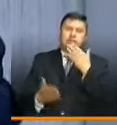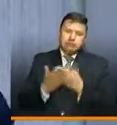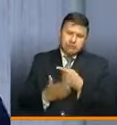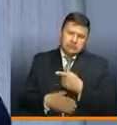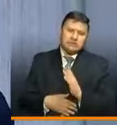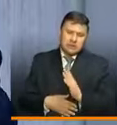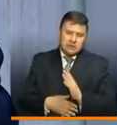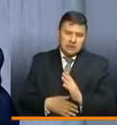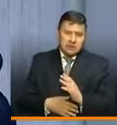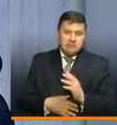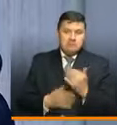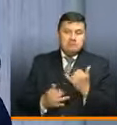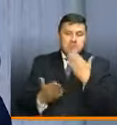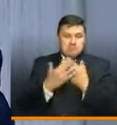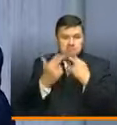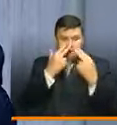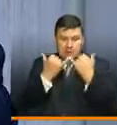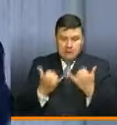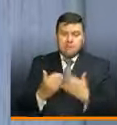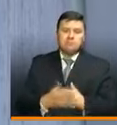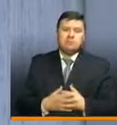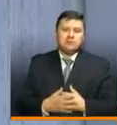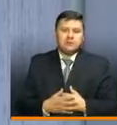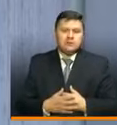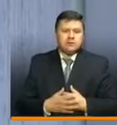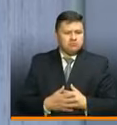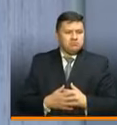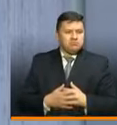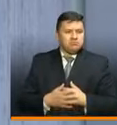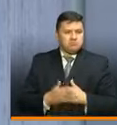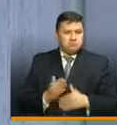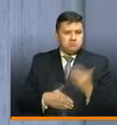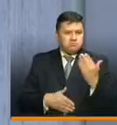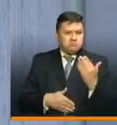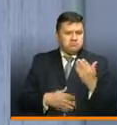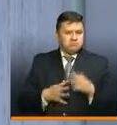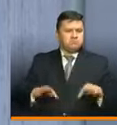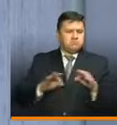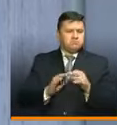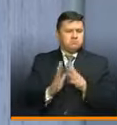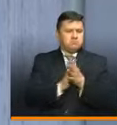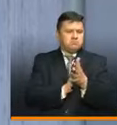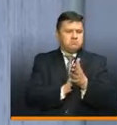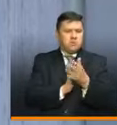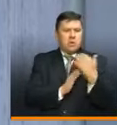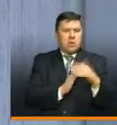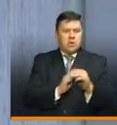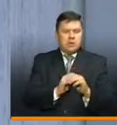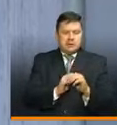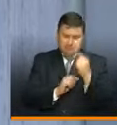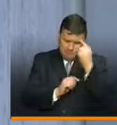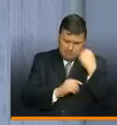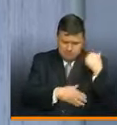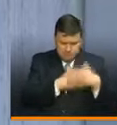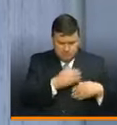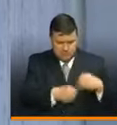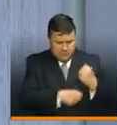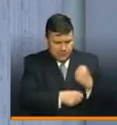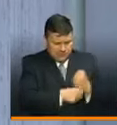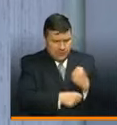están viendo en este momento. Yo creo que es muy importante partir de algo que ha sido la plataforma sobre la cual hemos venido